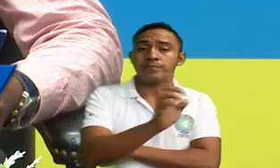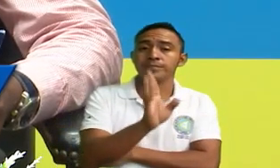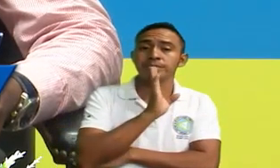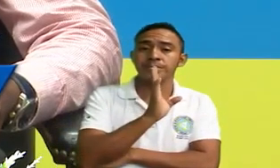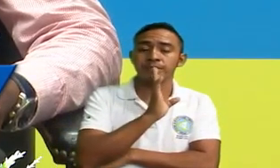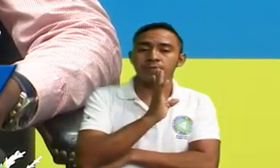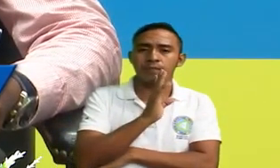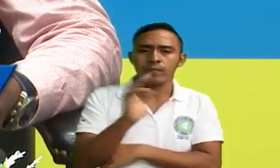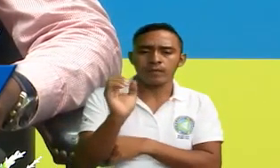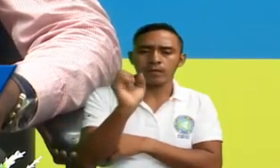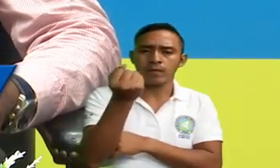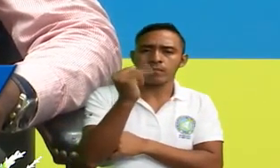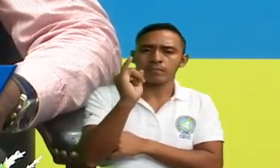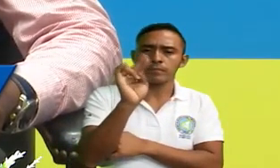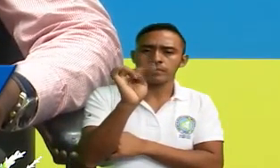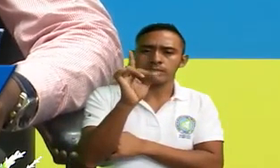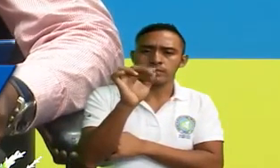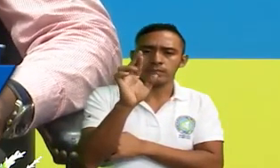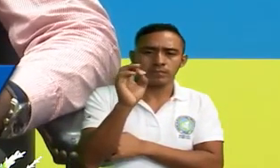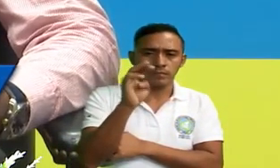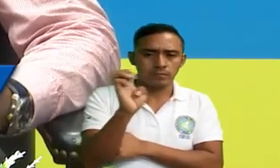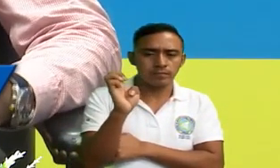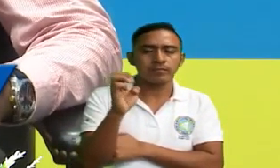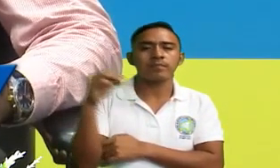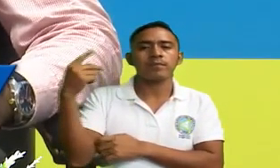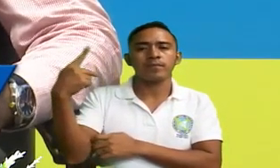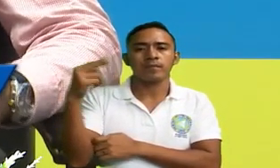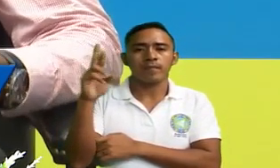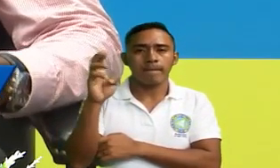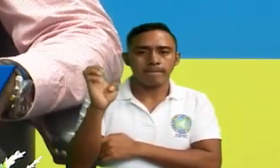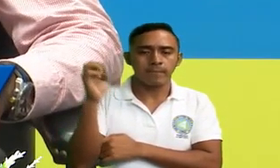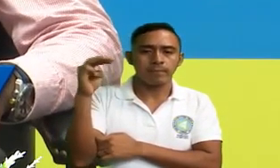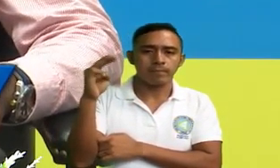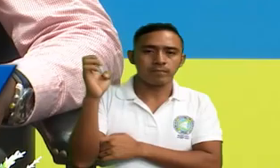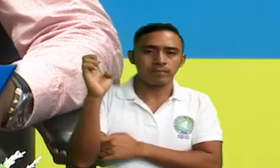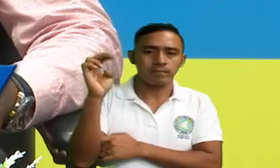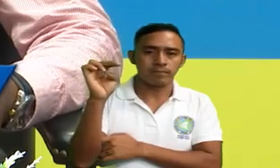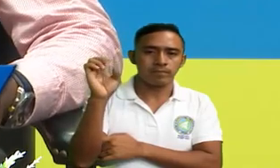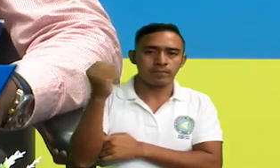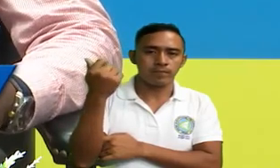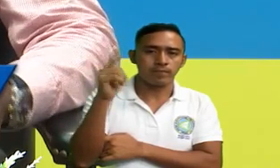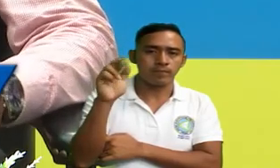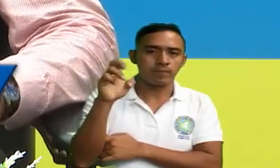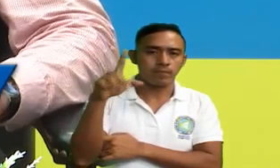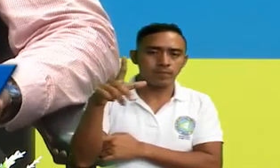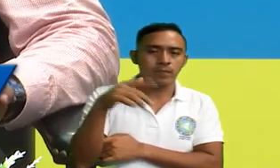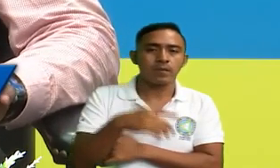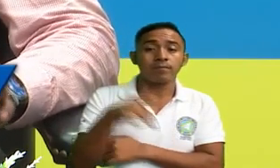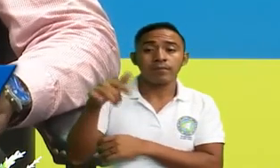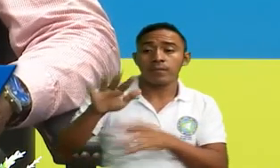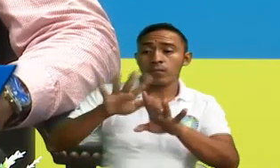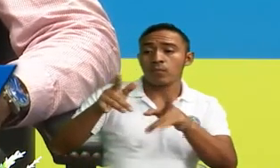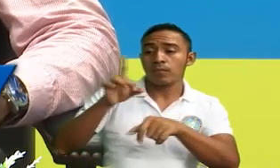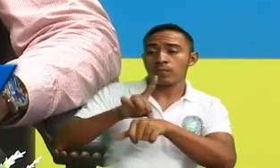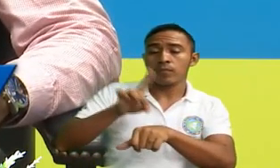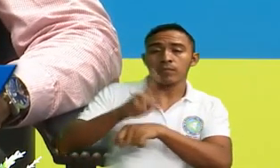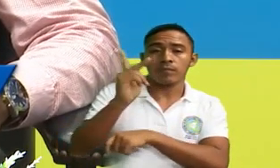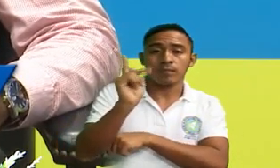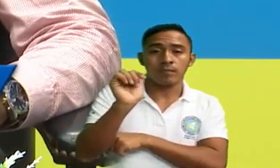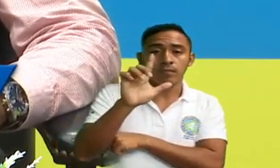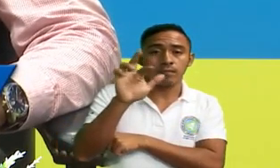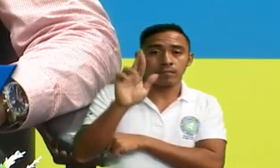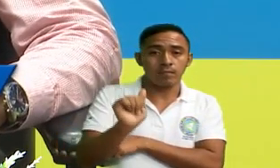hablando del síndrome premenstrual y tenemos como invitada a la doctora Carla Altamirano, quien es ginecóloga del